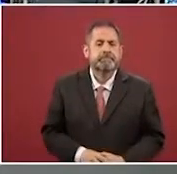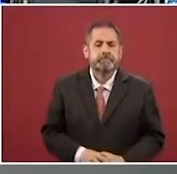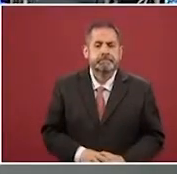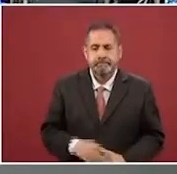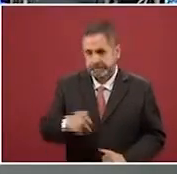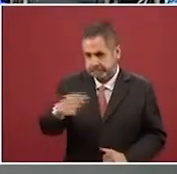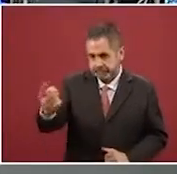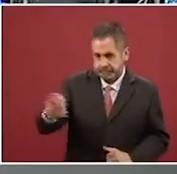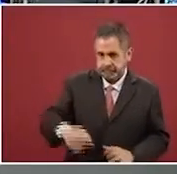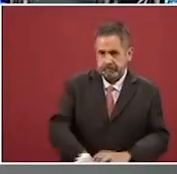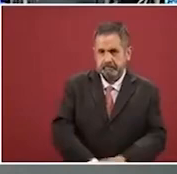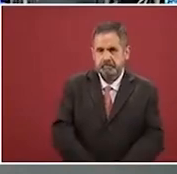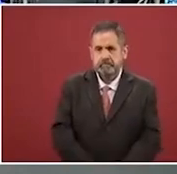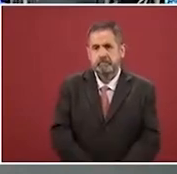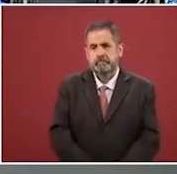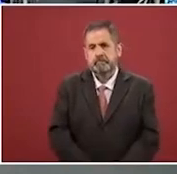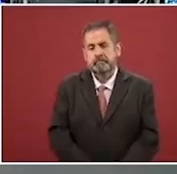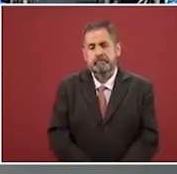La compañera.